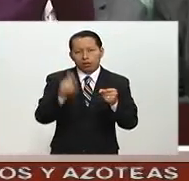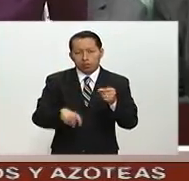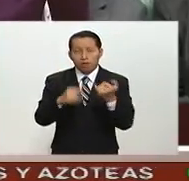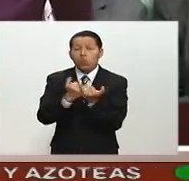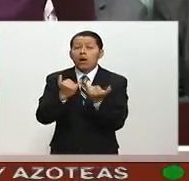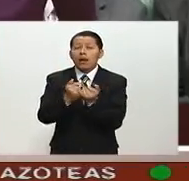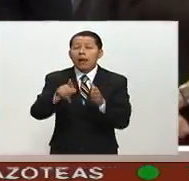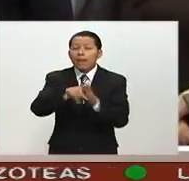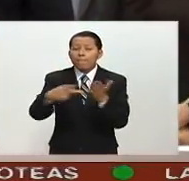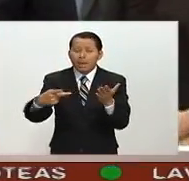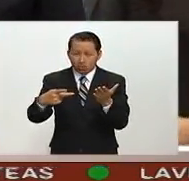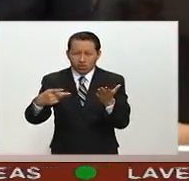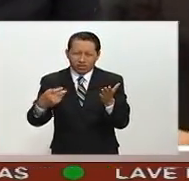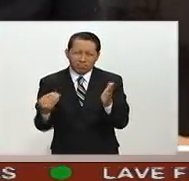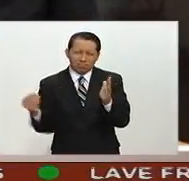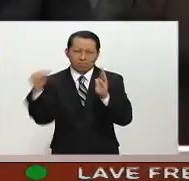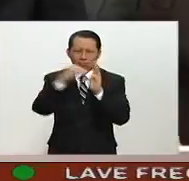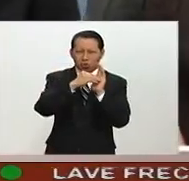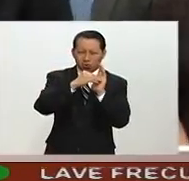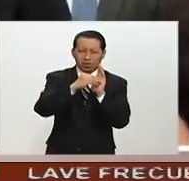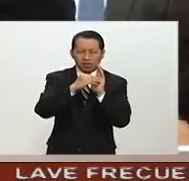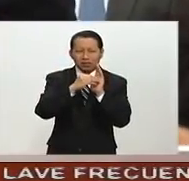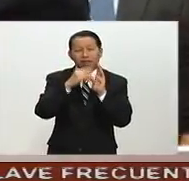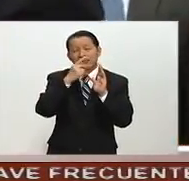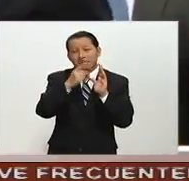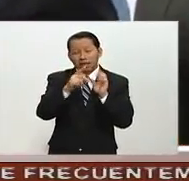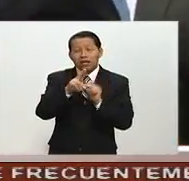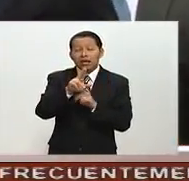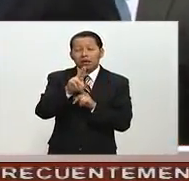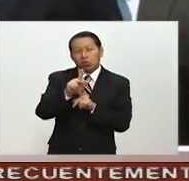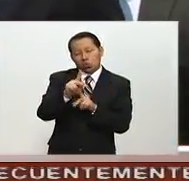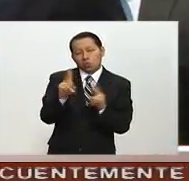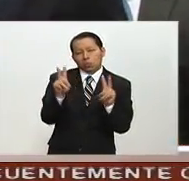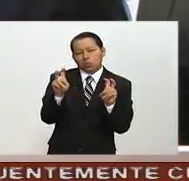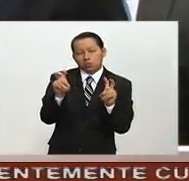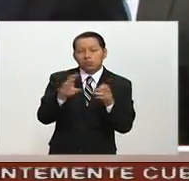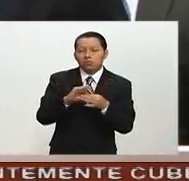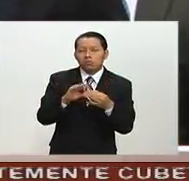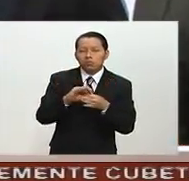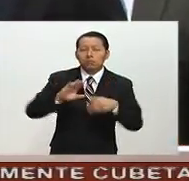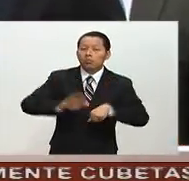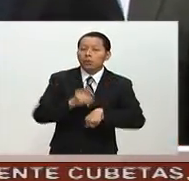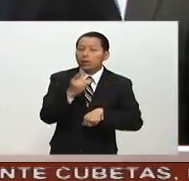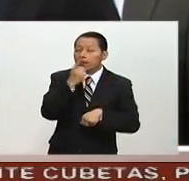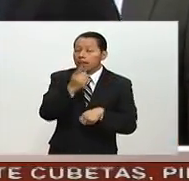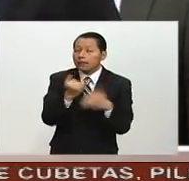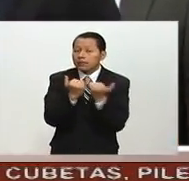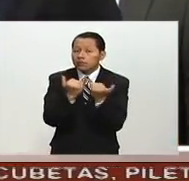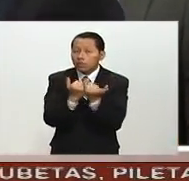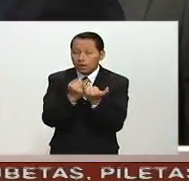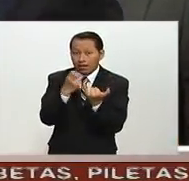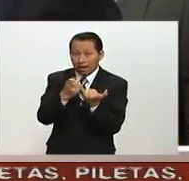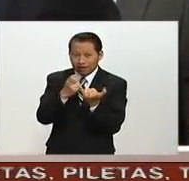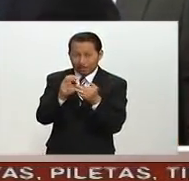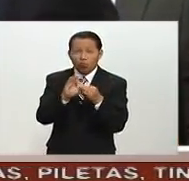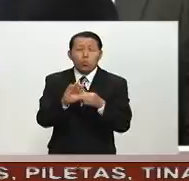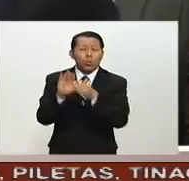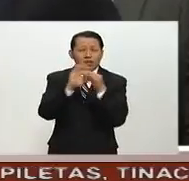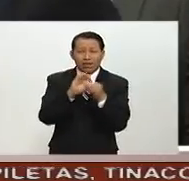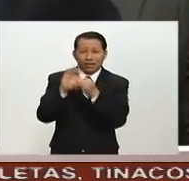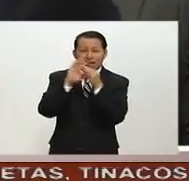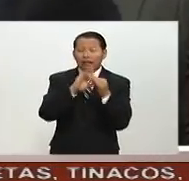periódicos ponen en Reino Unido entrecomillado, porque pues todo también parece apuntar a que esta unidad geopolítica